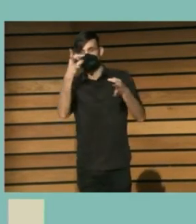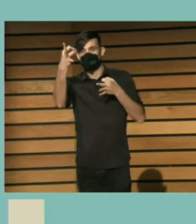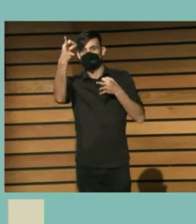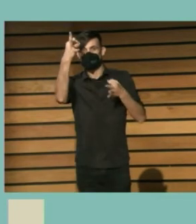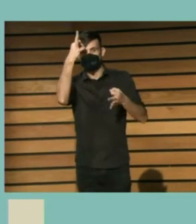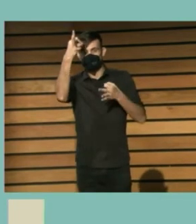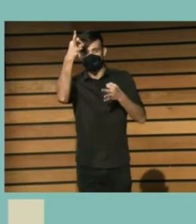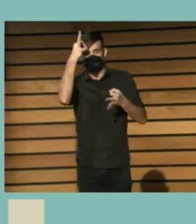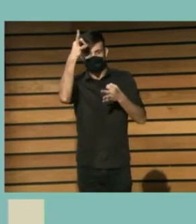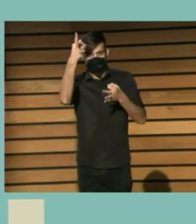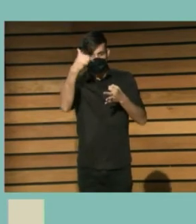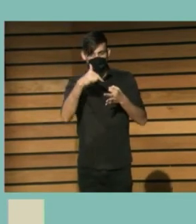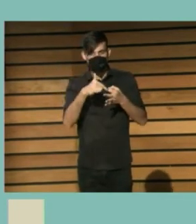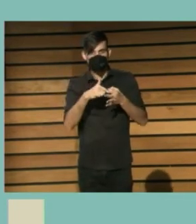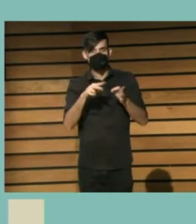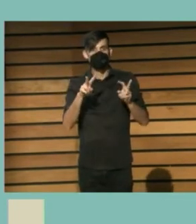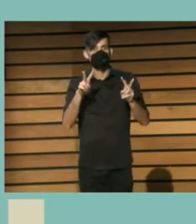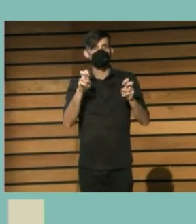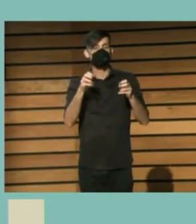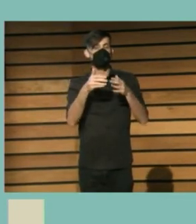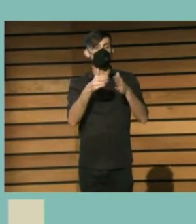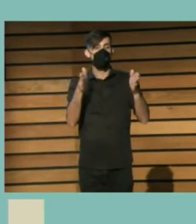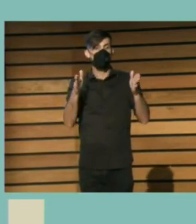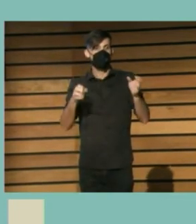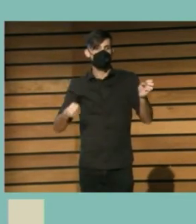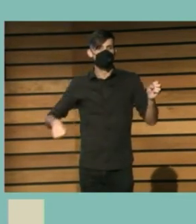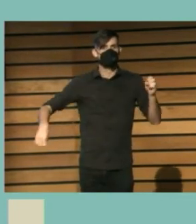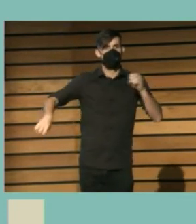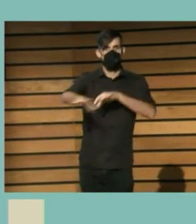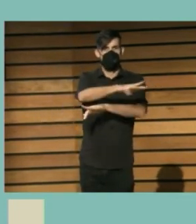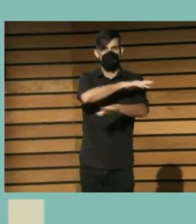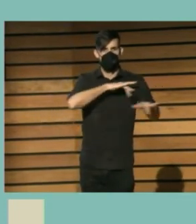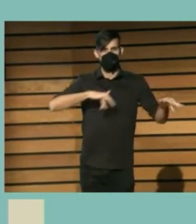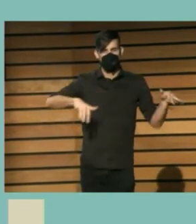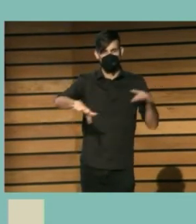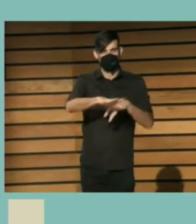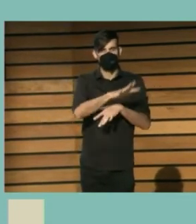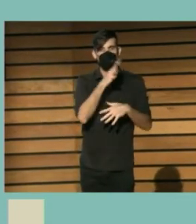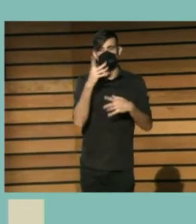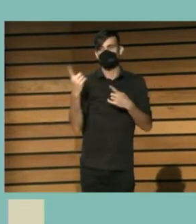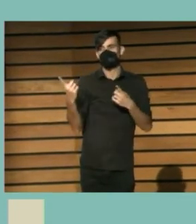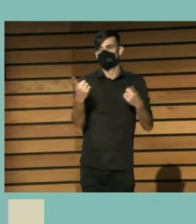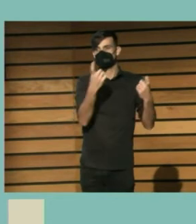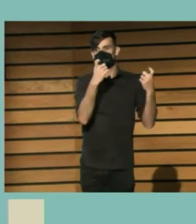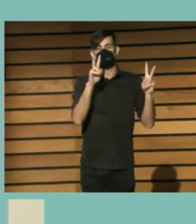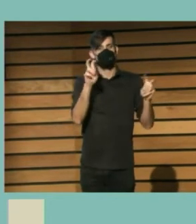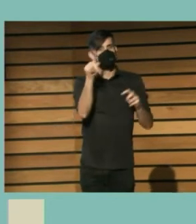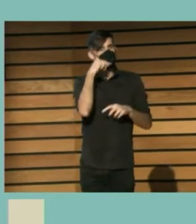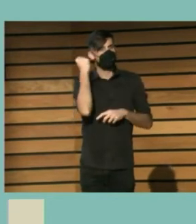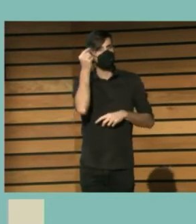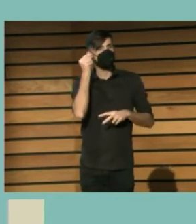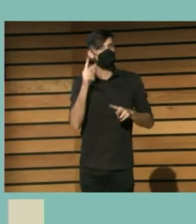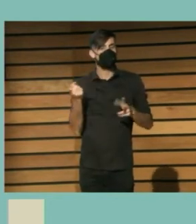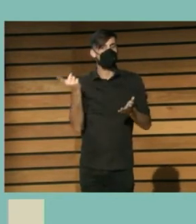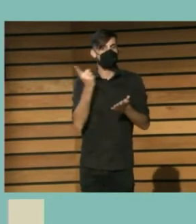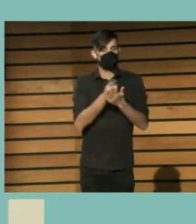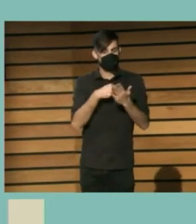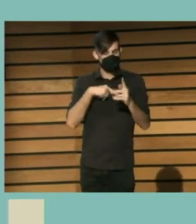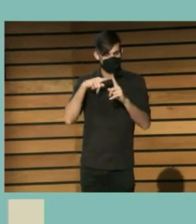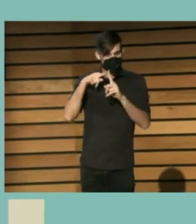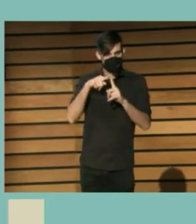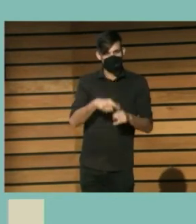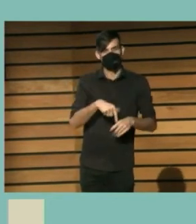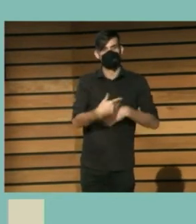millones en la nueva cultura de lo open, de lo abierto. Y hará falta nuevas habilidades para localizarlos y para evolucionar hacia una